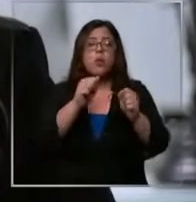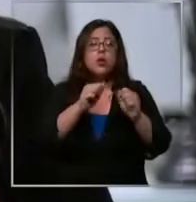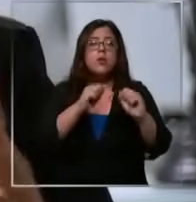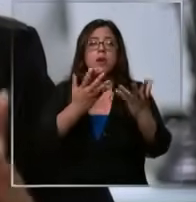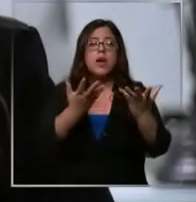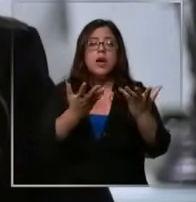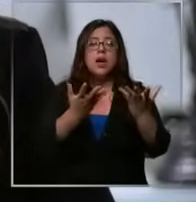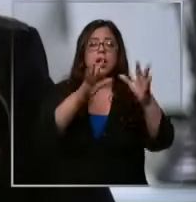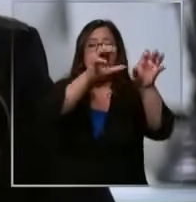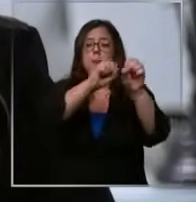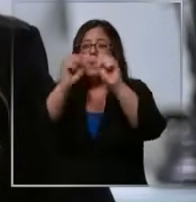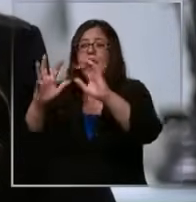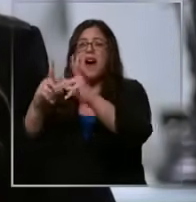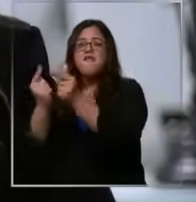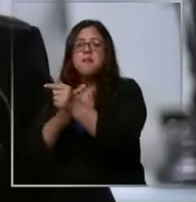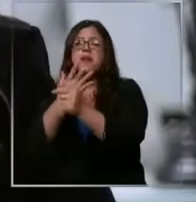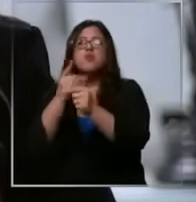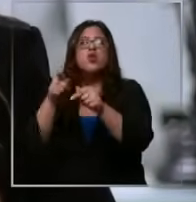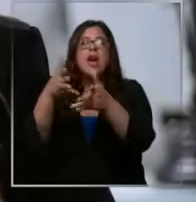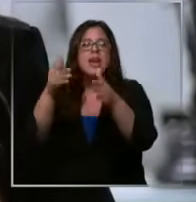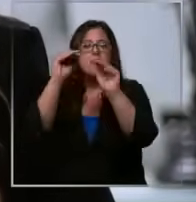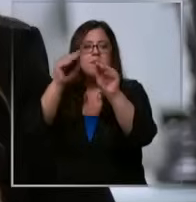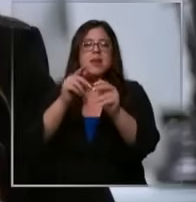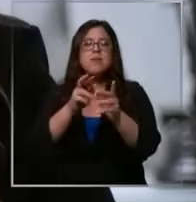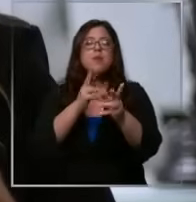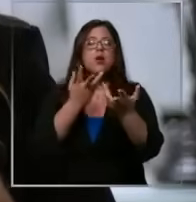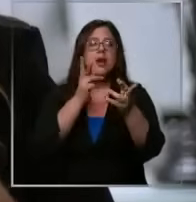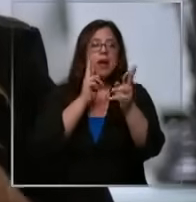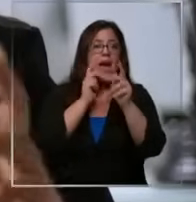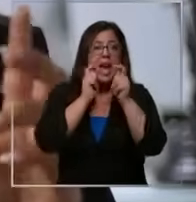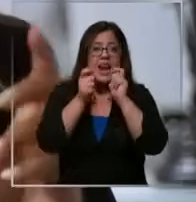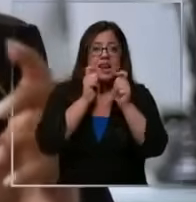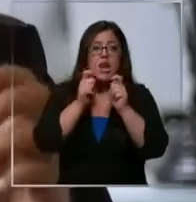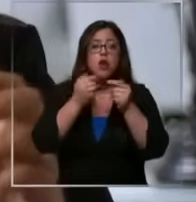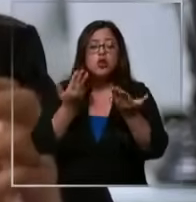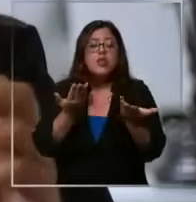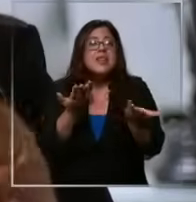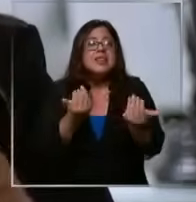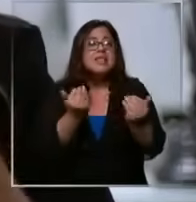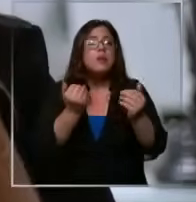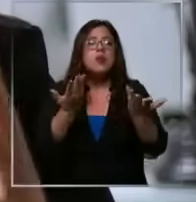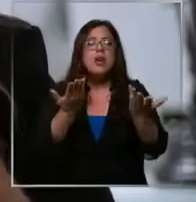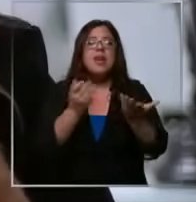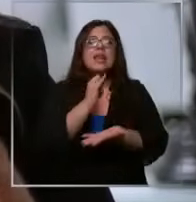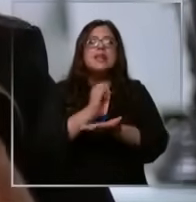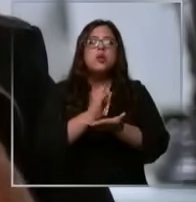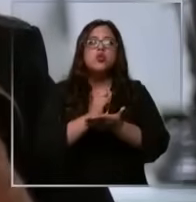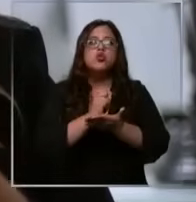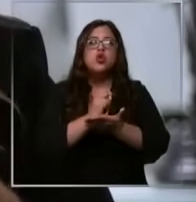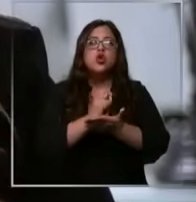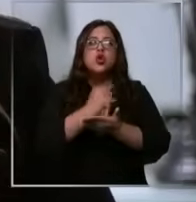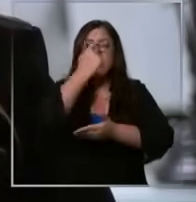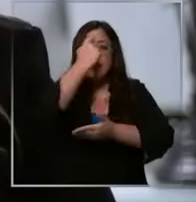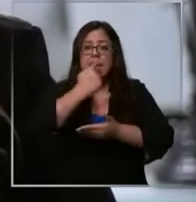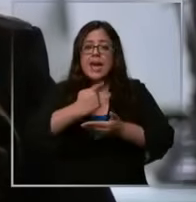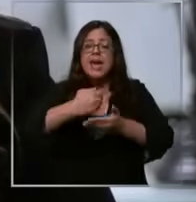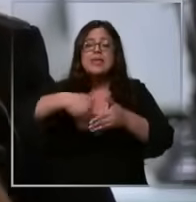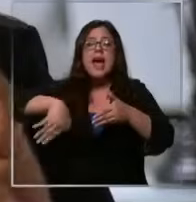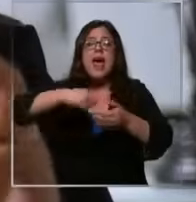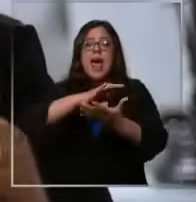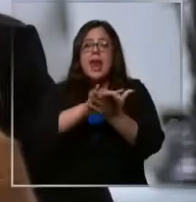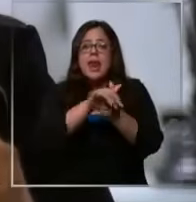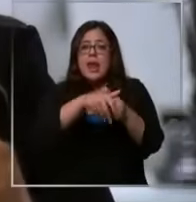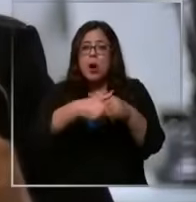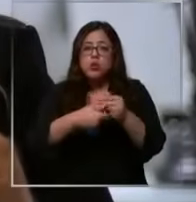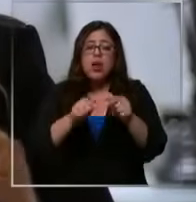extensa de la madre porque era el mismo riesgo. Entonces teníamos que tener una entidad neutral que tuviese al niño, que cautelara sus